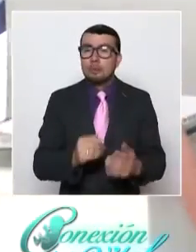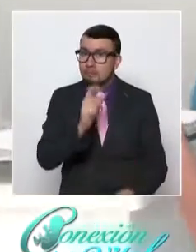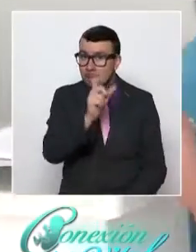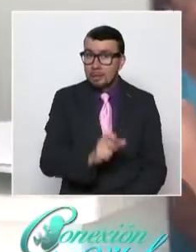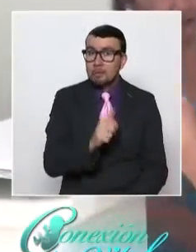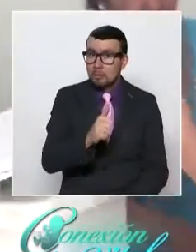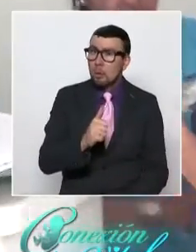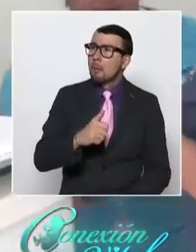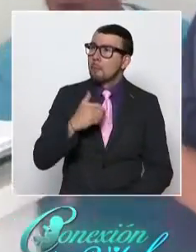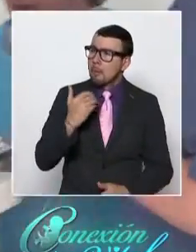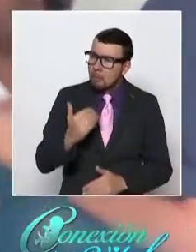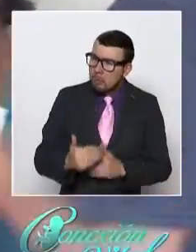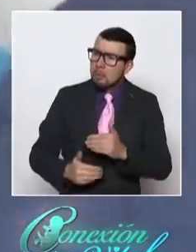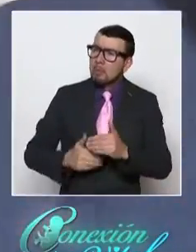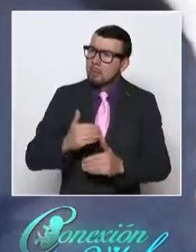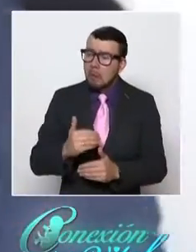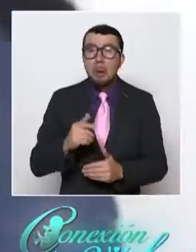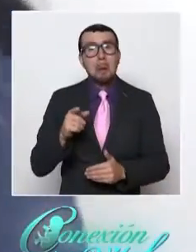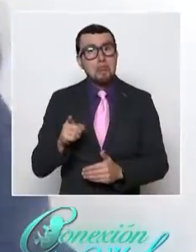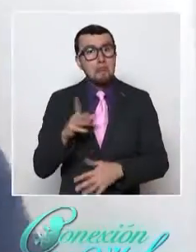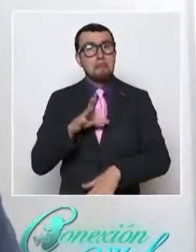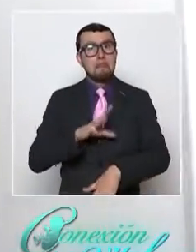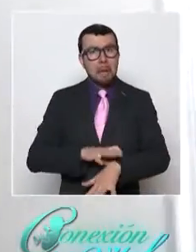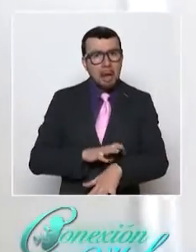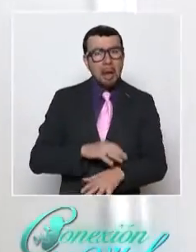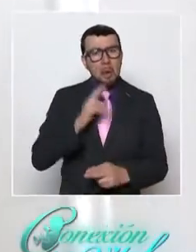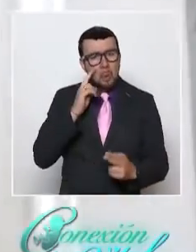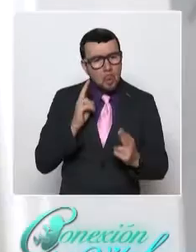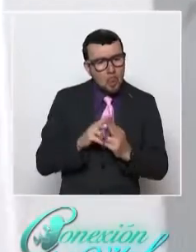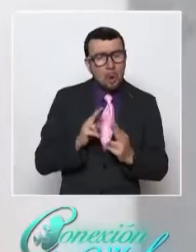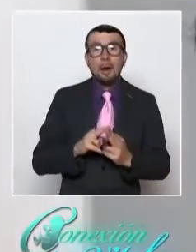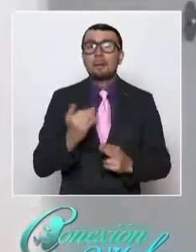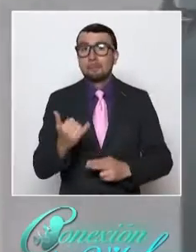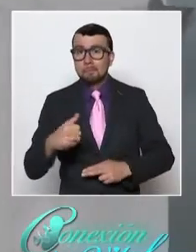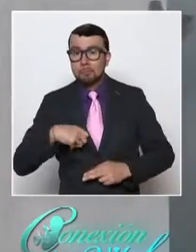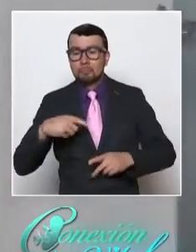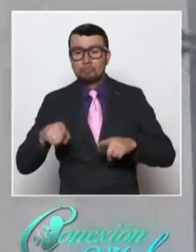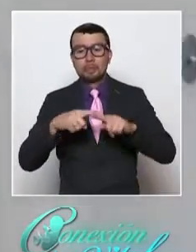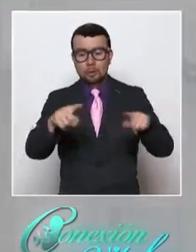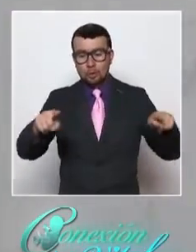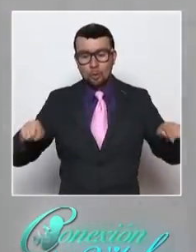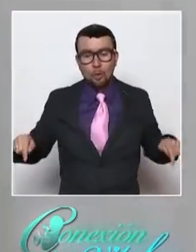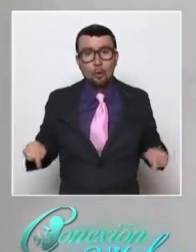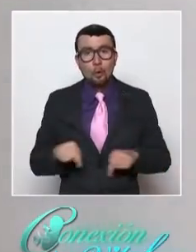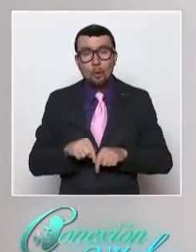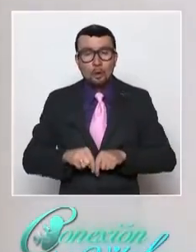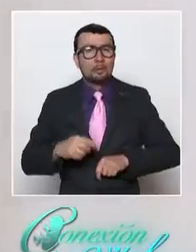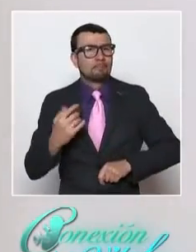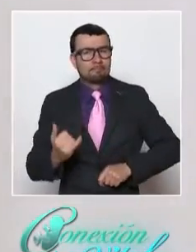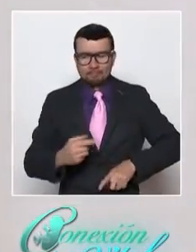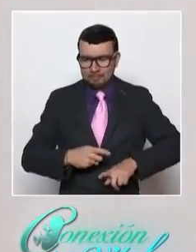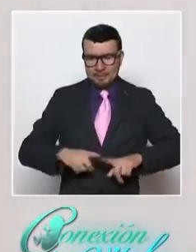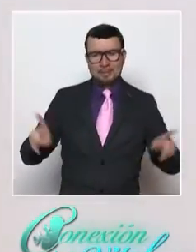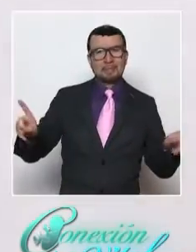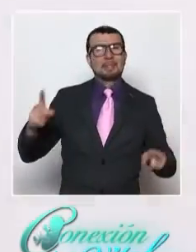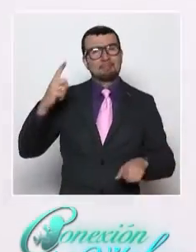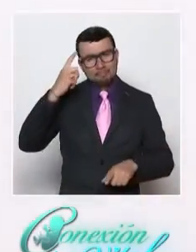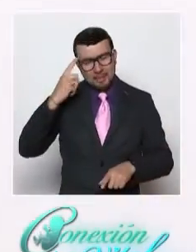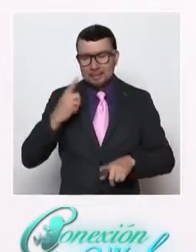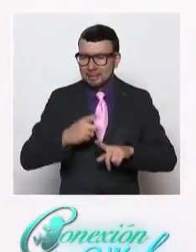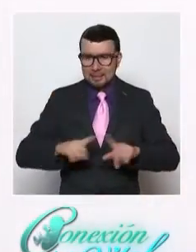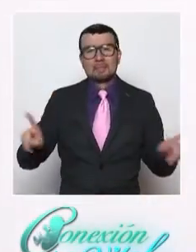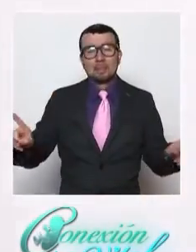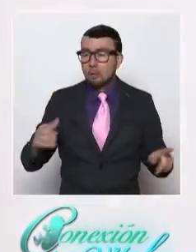proceso de evaluación médica. Tenemos consultorios con un concepto totalmente diferentes.